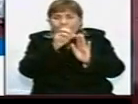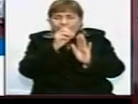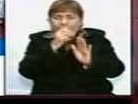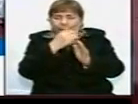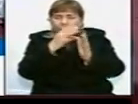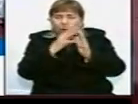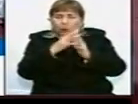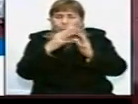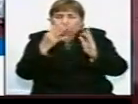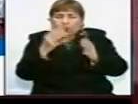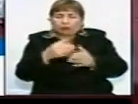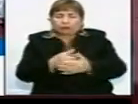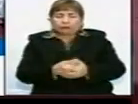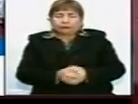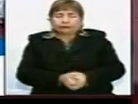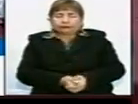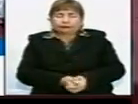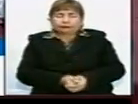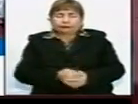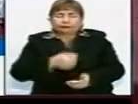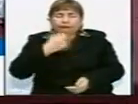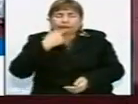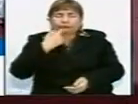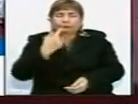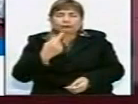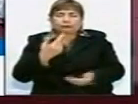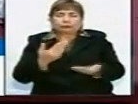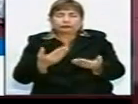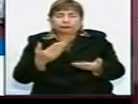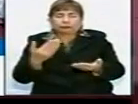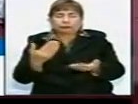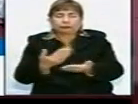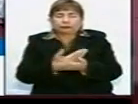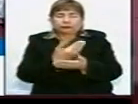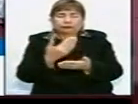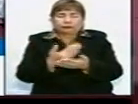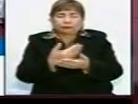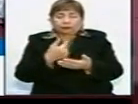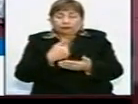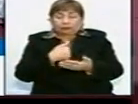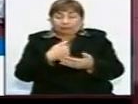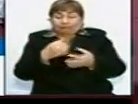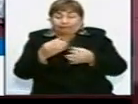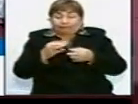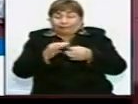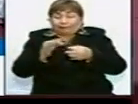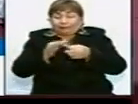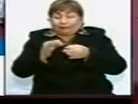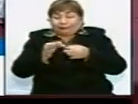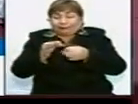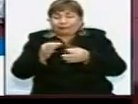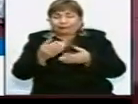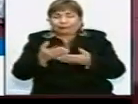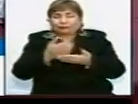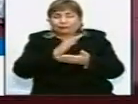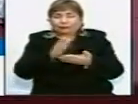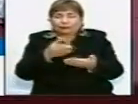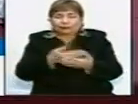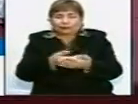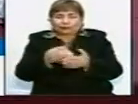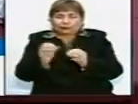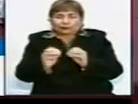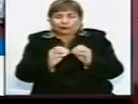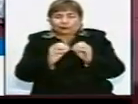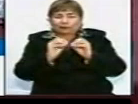montón entonces estamos tendiendo a la modernidad yo le puedo explicar de todas las acciones en coordinación